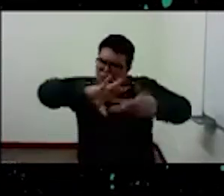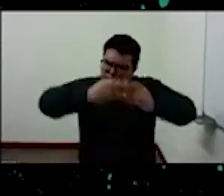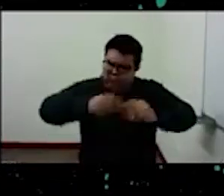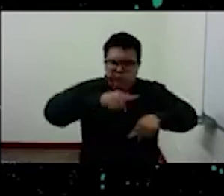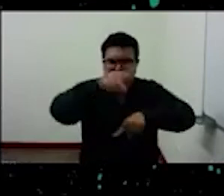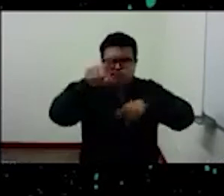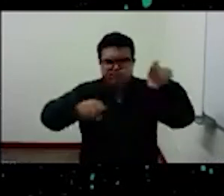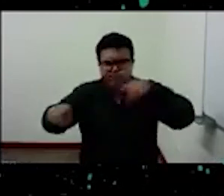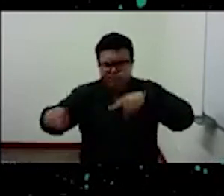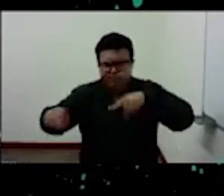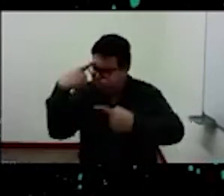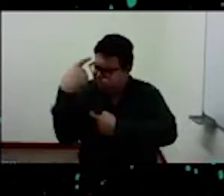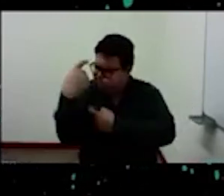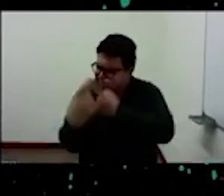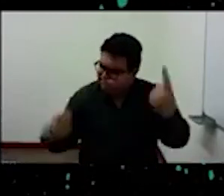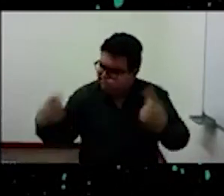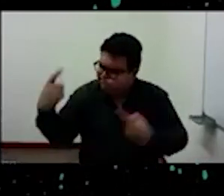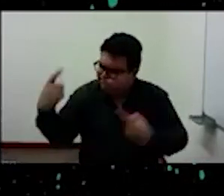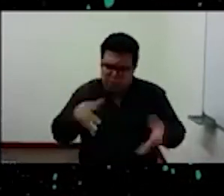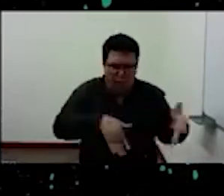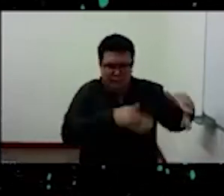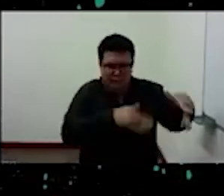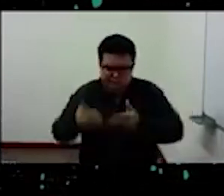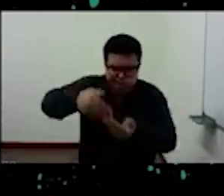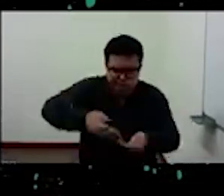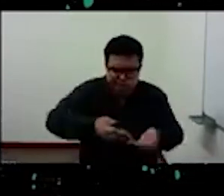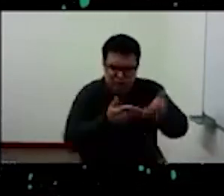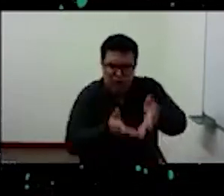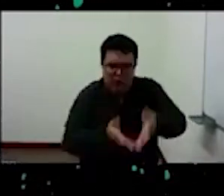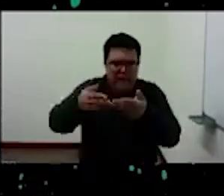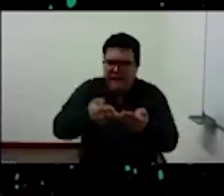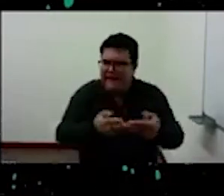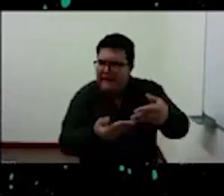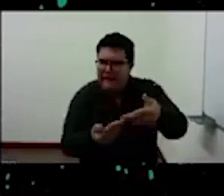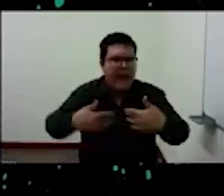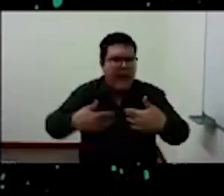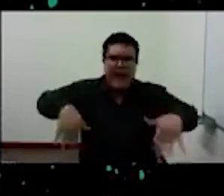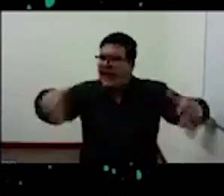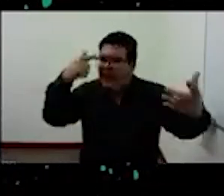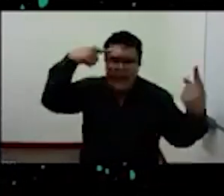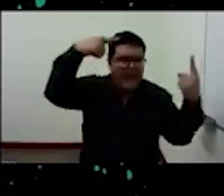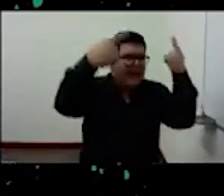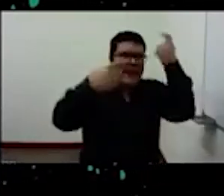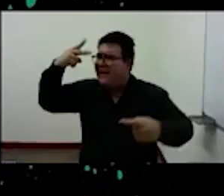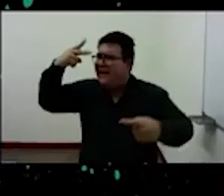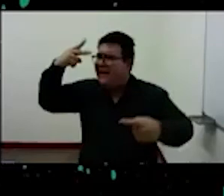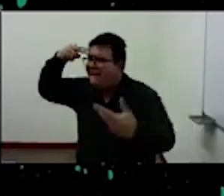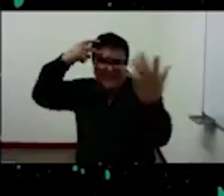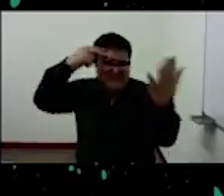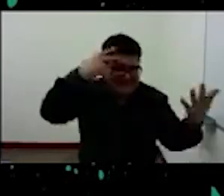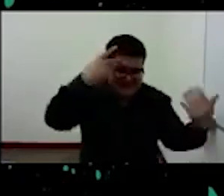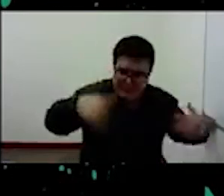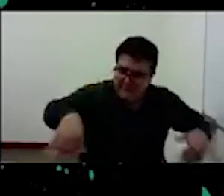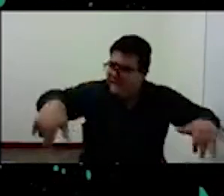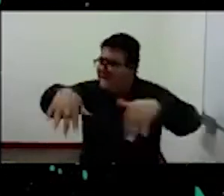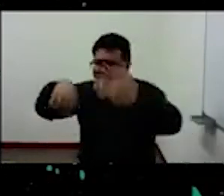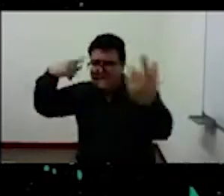umbral donde el barco de la lógica naufraga en el mar dionisiaco de la ebriedad.